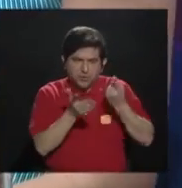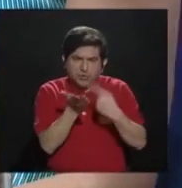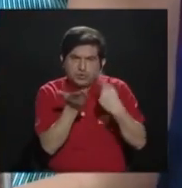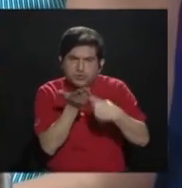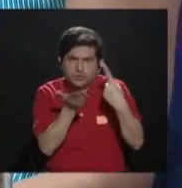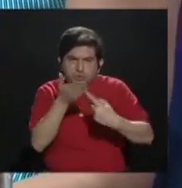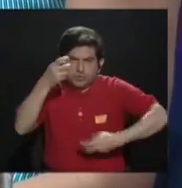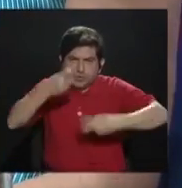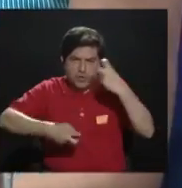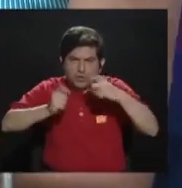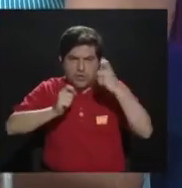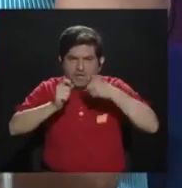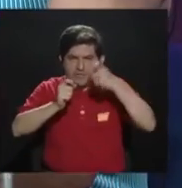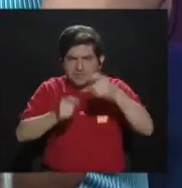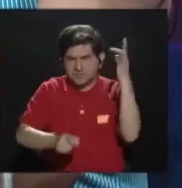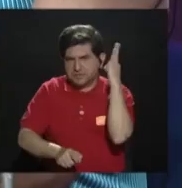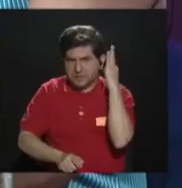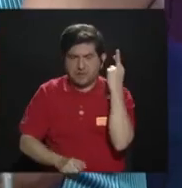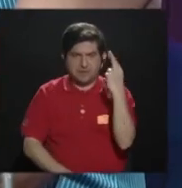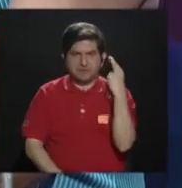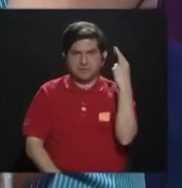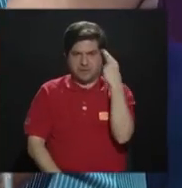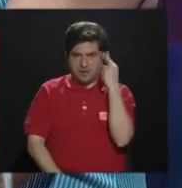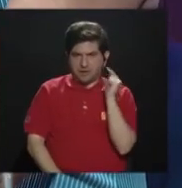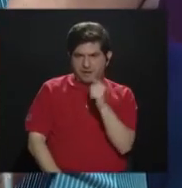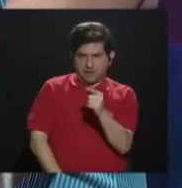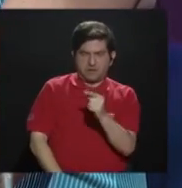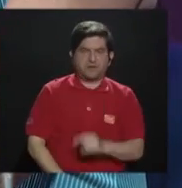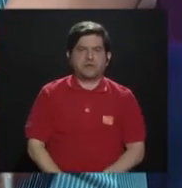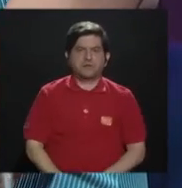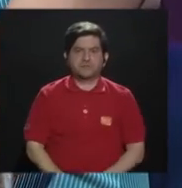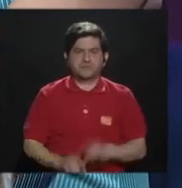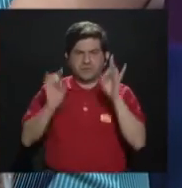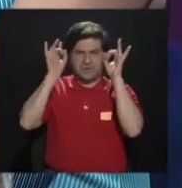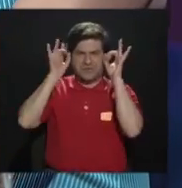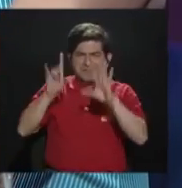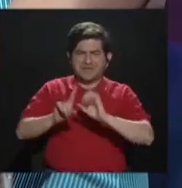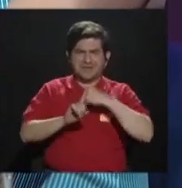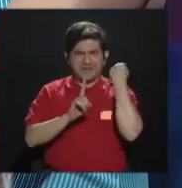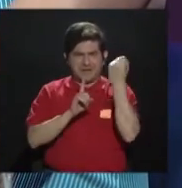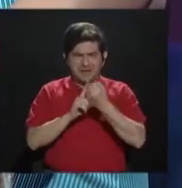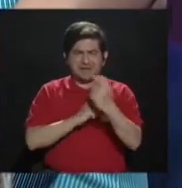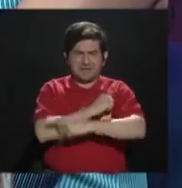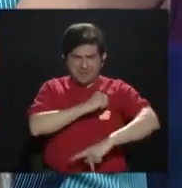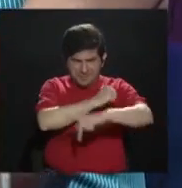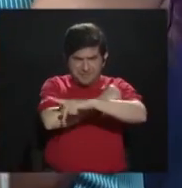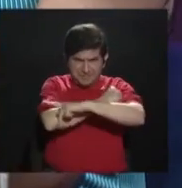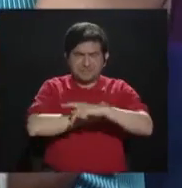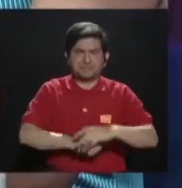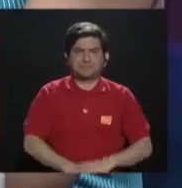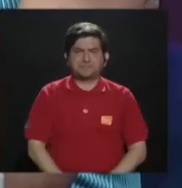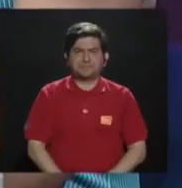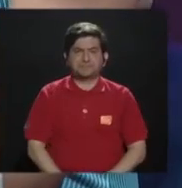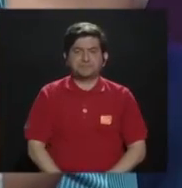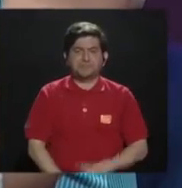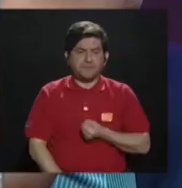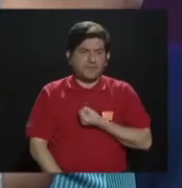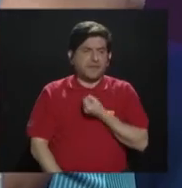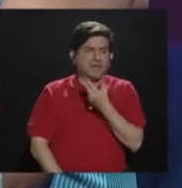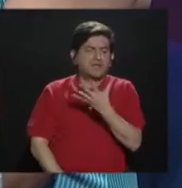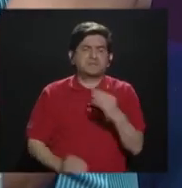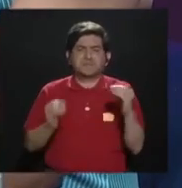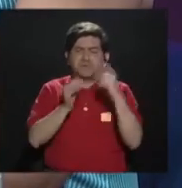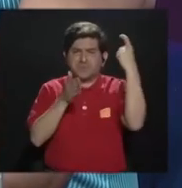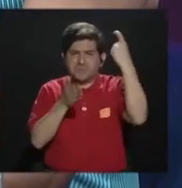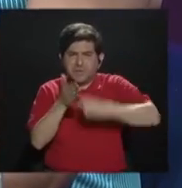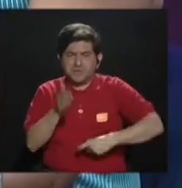la problemática concreta de las mujeres, producto de la terrible situación que vivimos en nuestro país, que su expresión más extrema